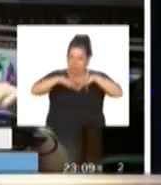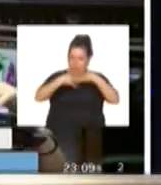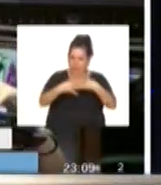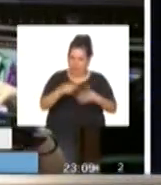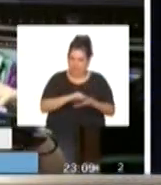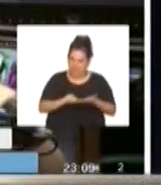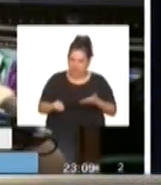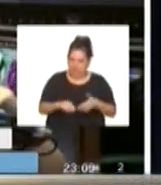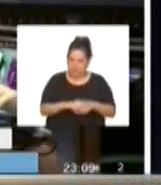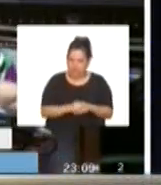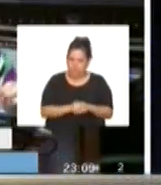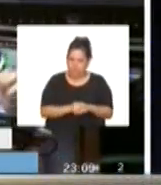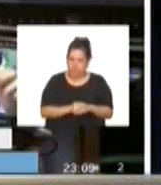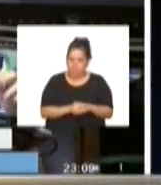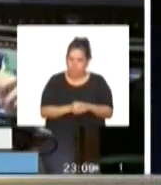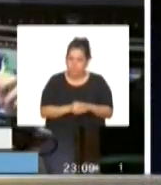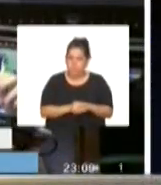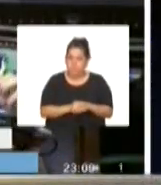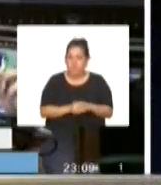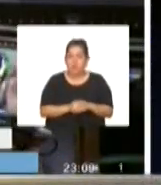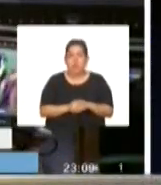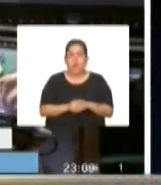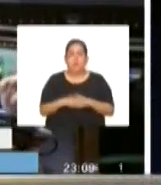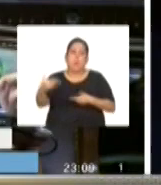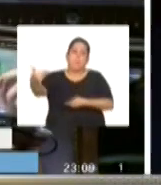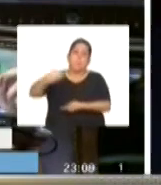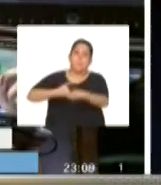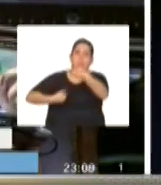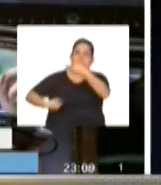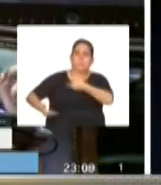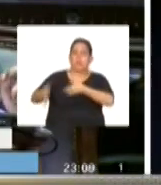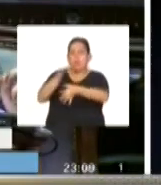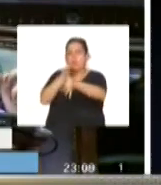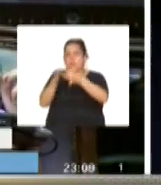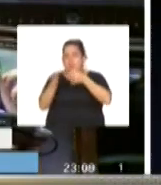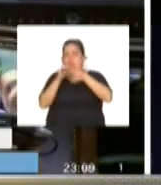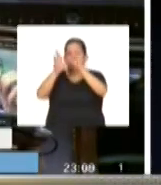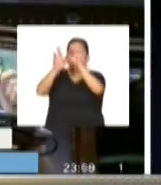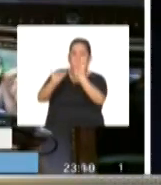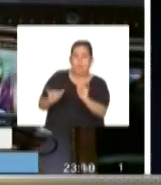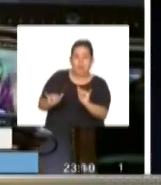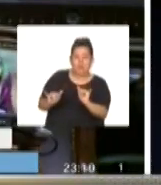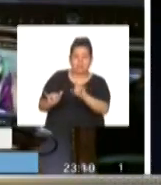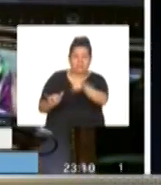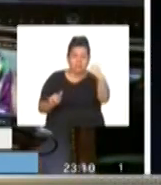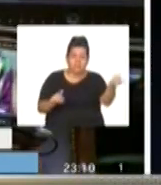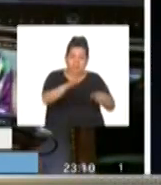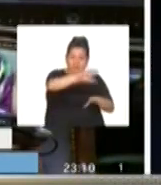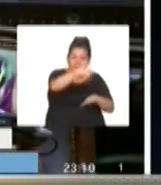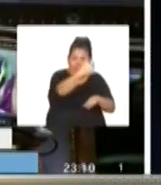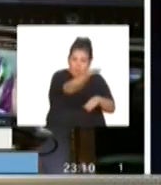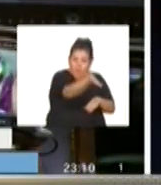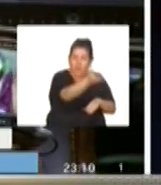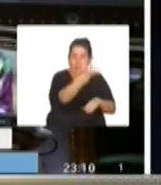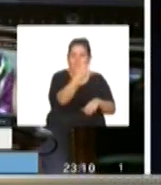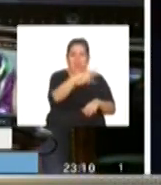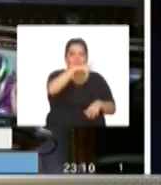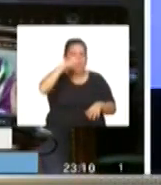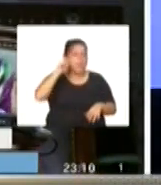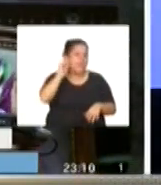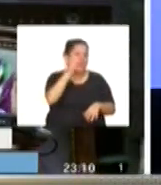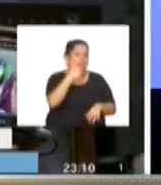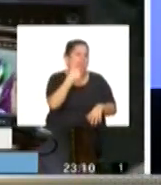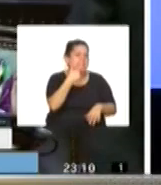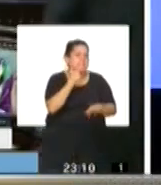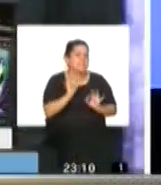Pero el perdonable ese peronismo, digamos, interpretado por Pichetto en alguna medida, lo que está es colaborando con el gobierno. Y